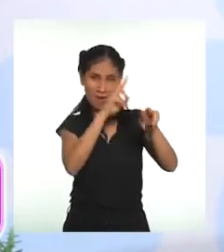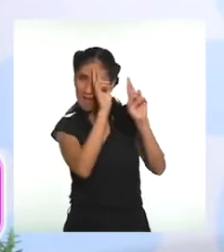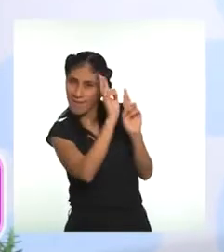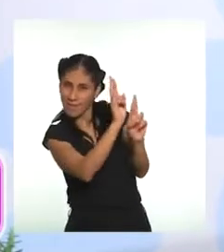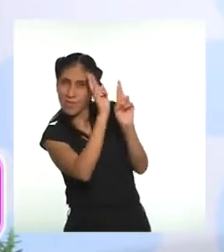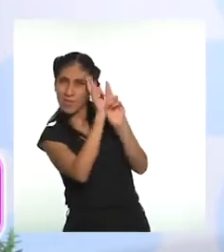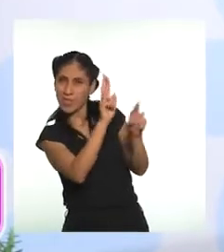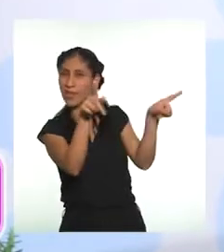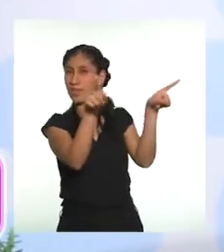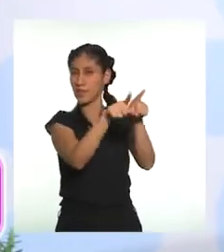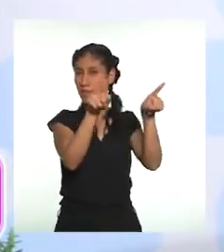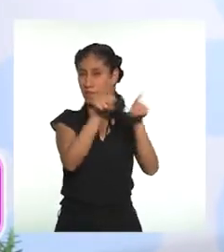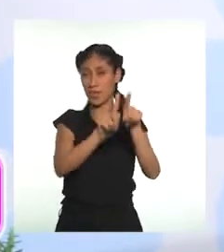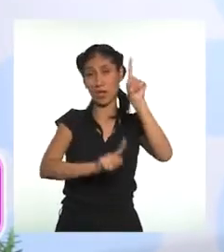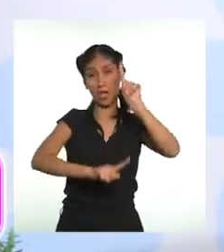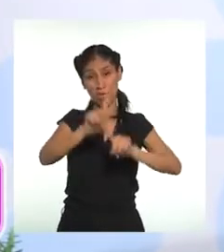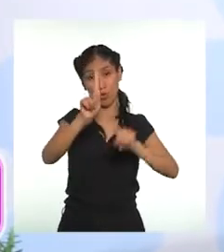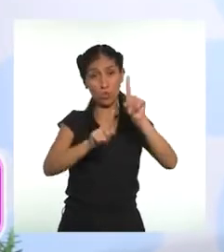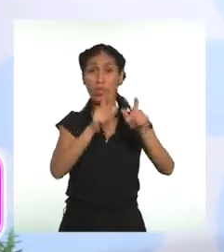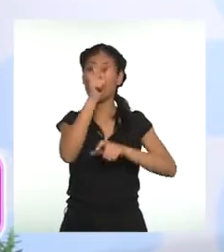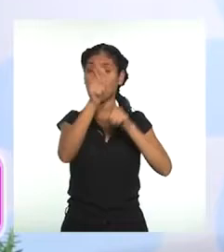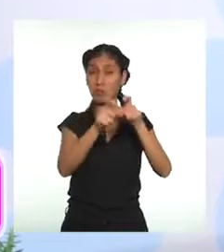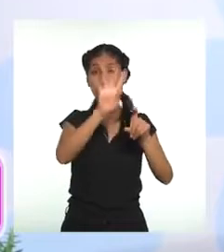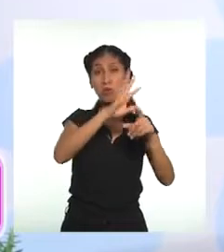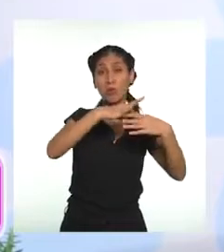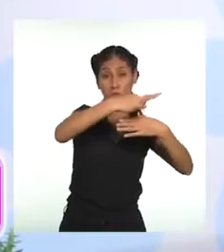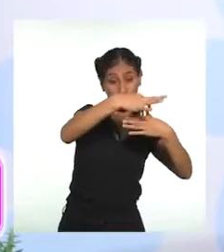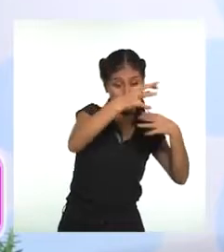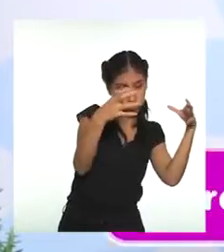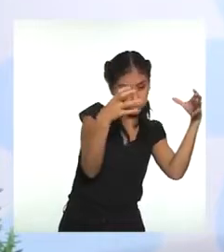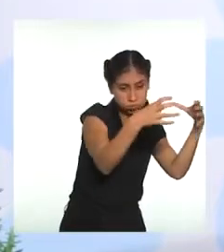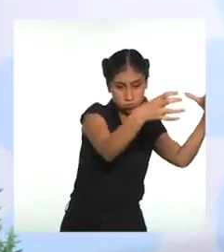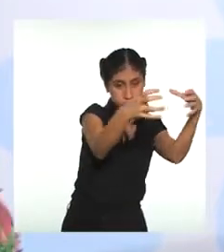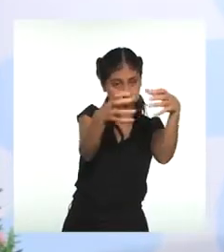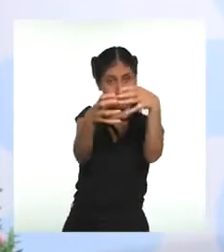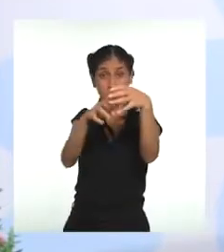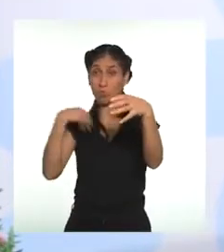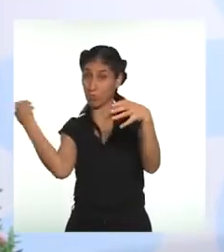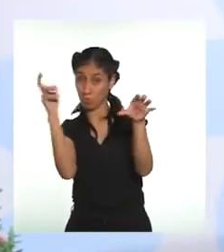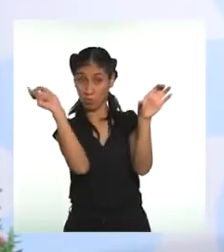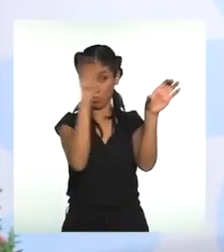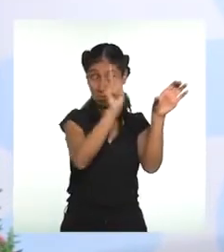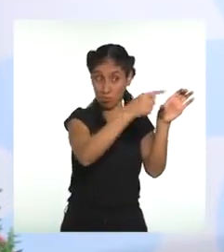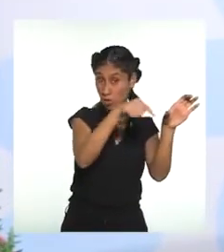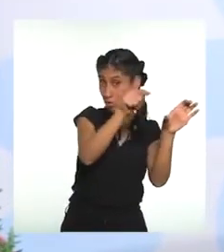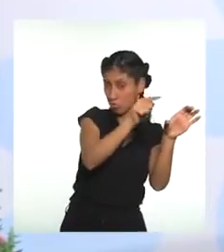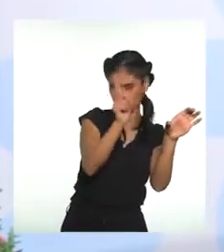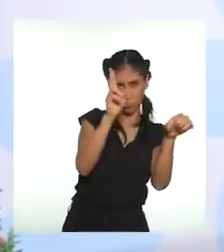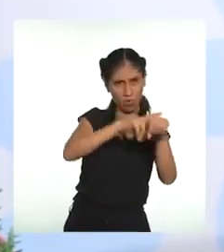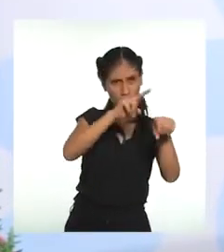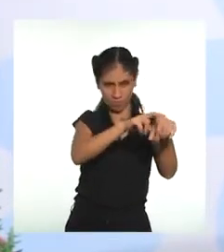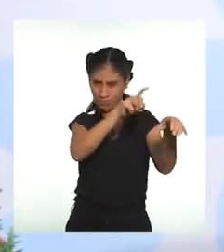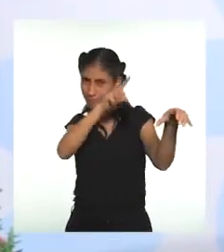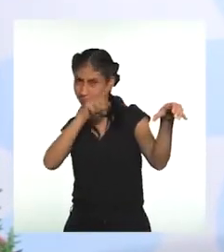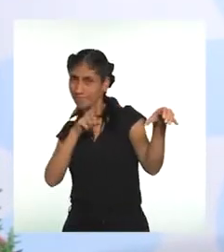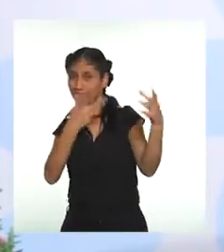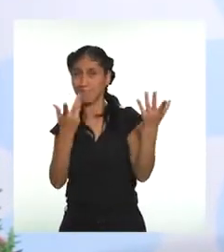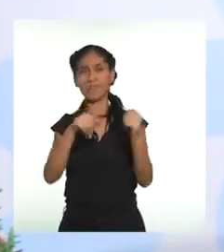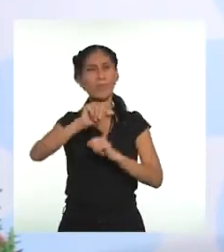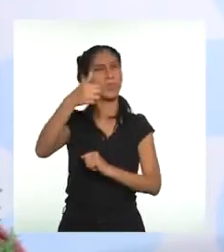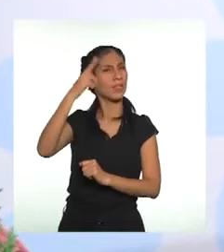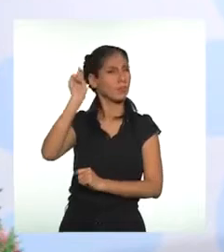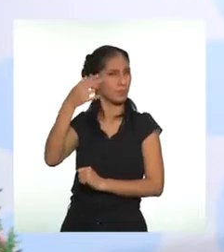hayan compartido su territorio con etnias distintas o pueblos no originarios. Voy a llamar a un docente para ver si tiene